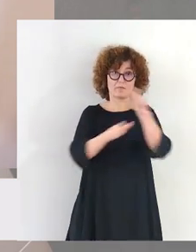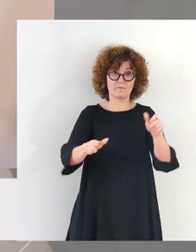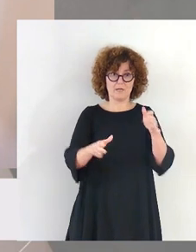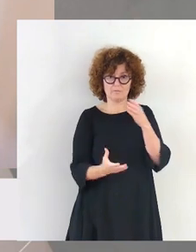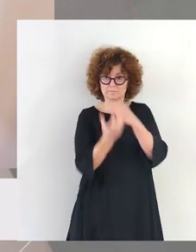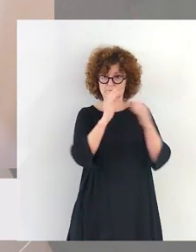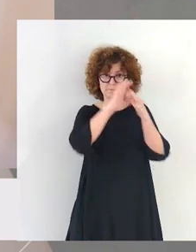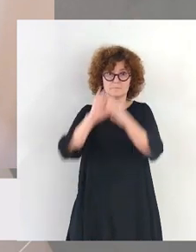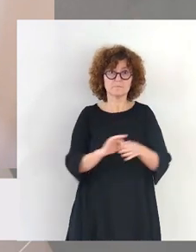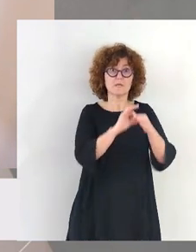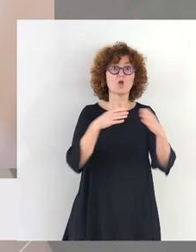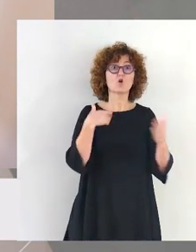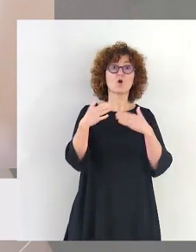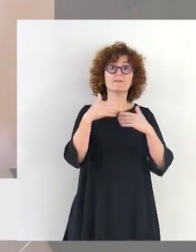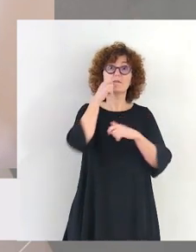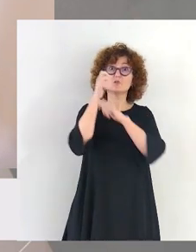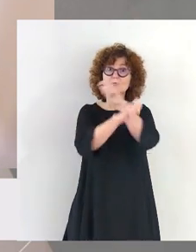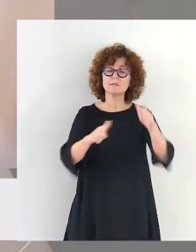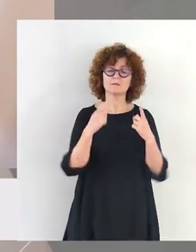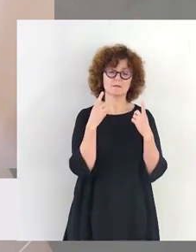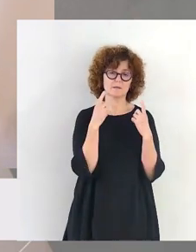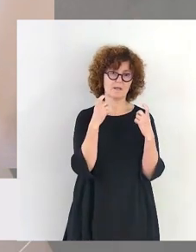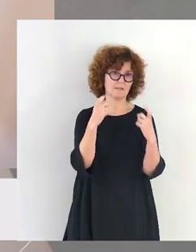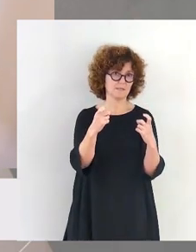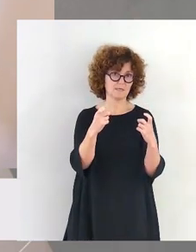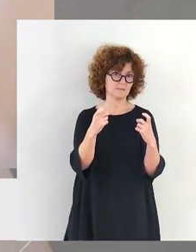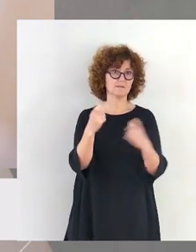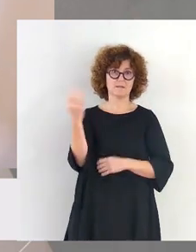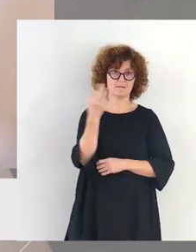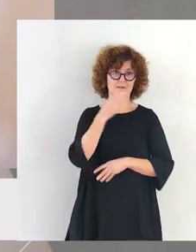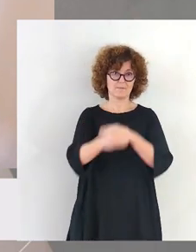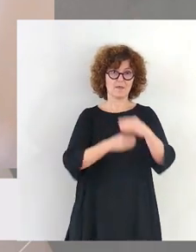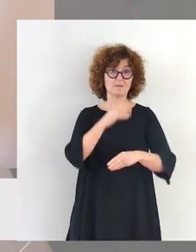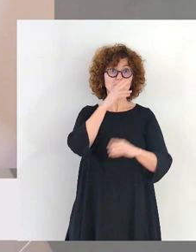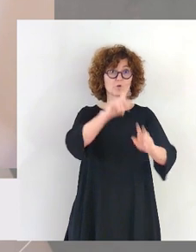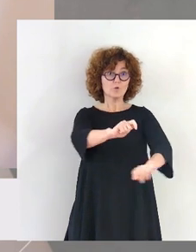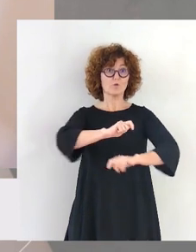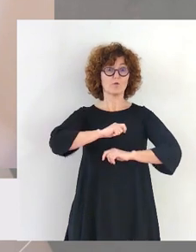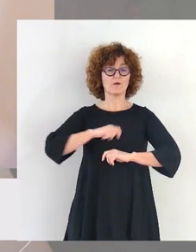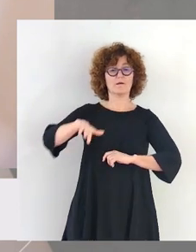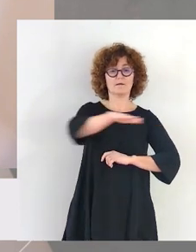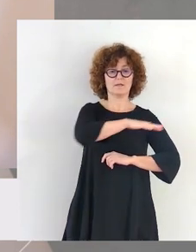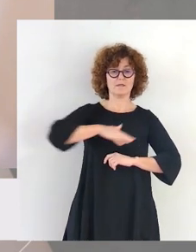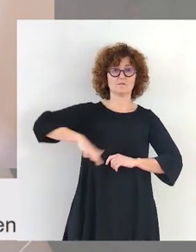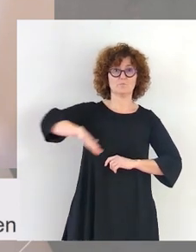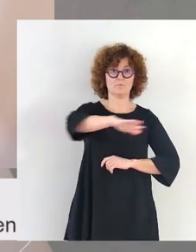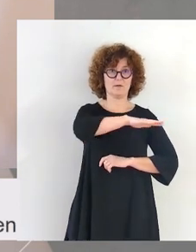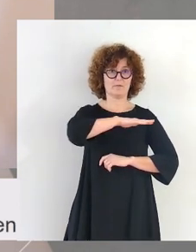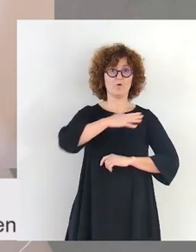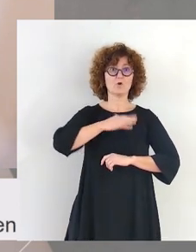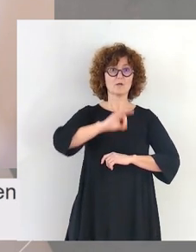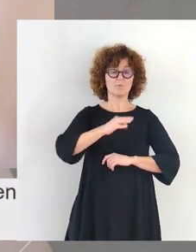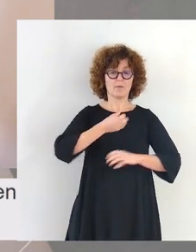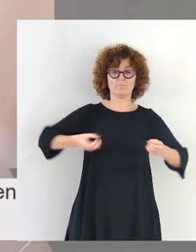conversaciones humanitarias son necesarias y oportunas ya que nos permiten generar un espacio en el que desplegar la diversidad de